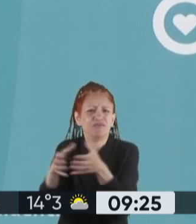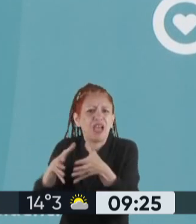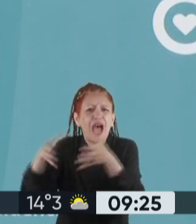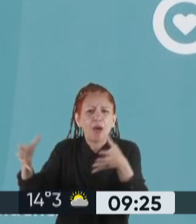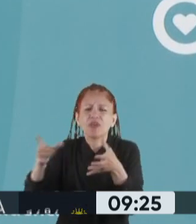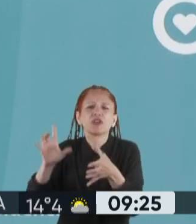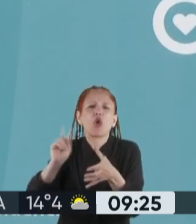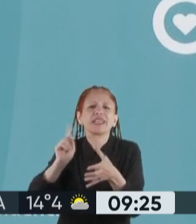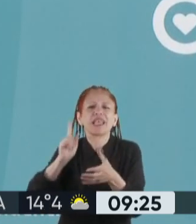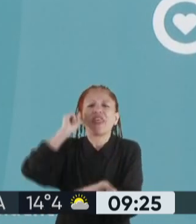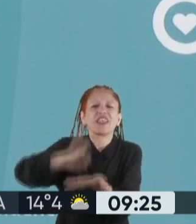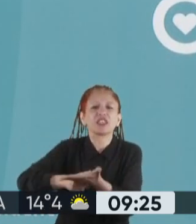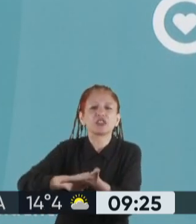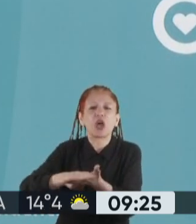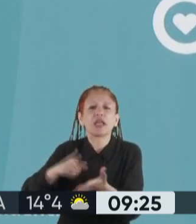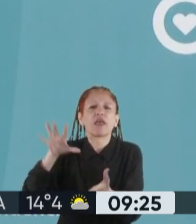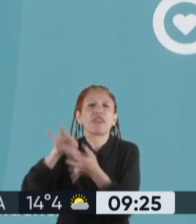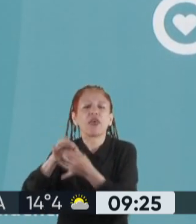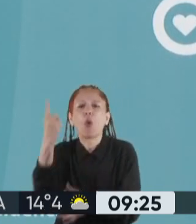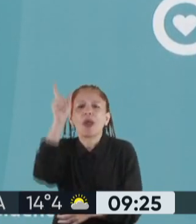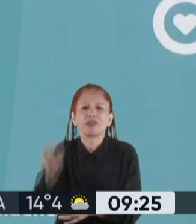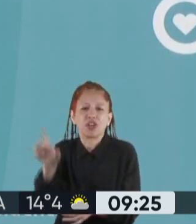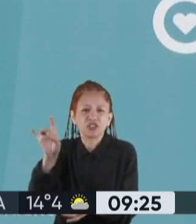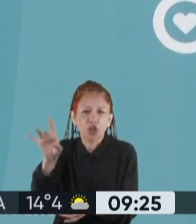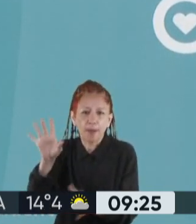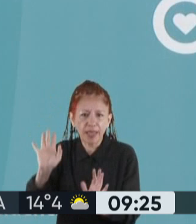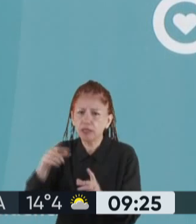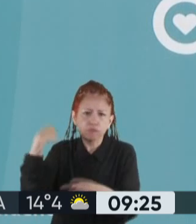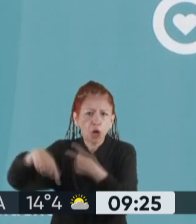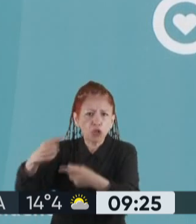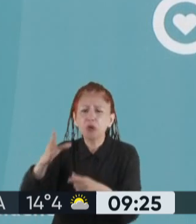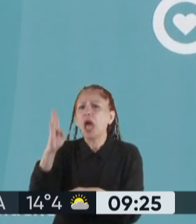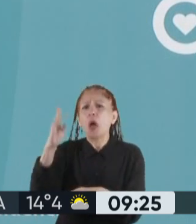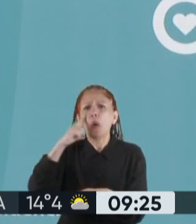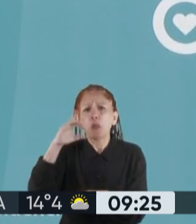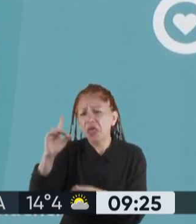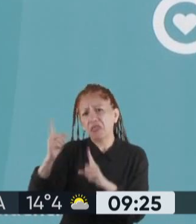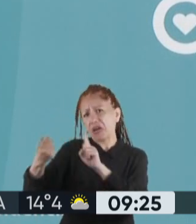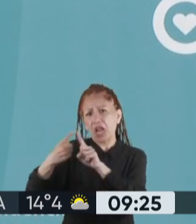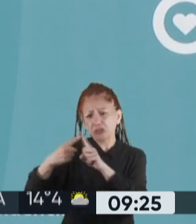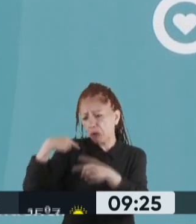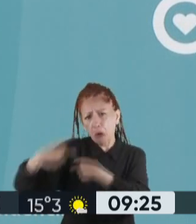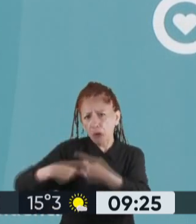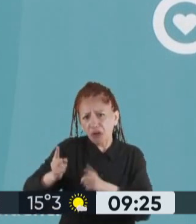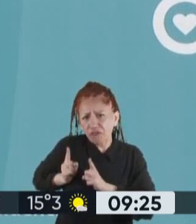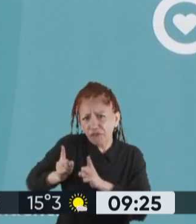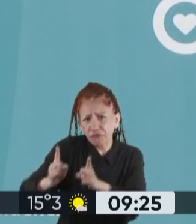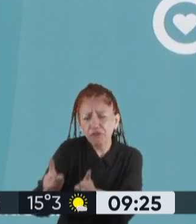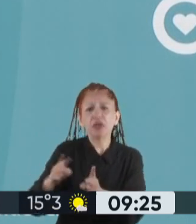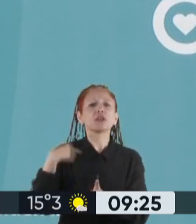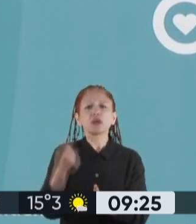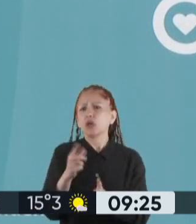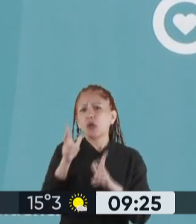un funcionario que es el gerente de alguna manera del BID, así que nuestra relación con el BID continúa siendo la de siempre y volvemos a sostener que nos parece